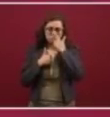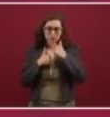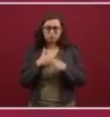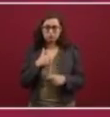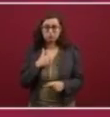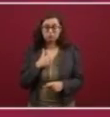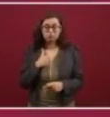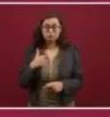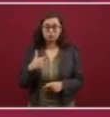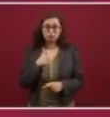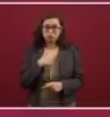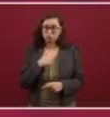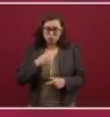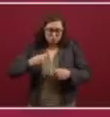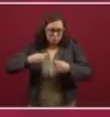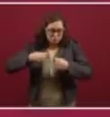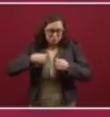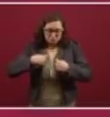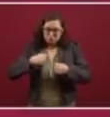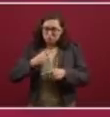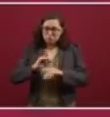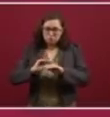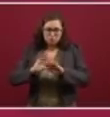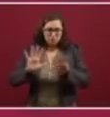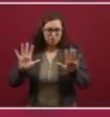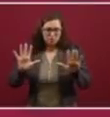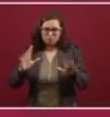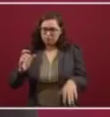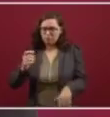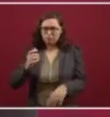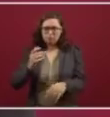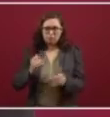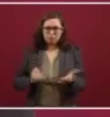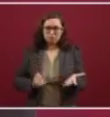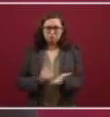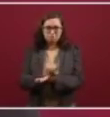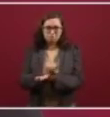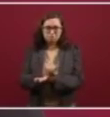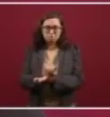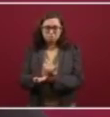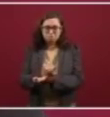definiría mi postura con claridad, o mejor dicho,